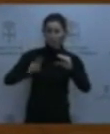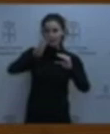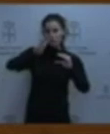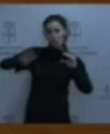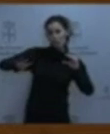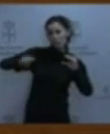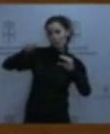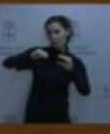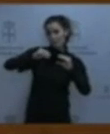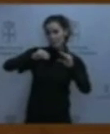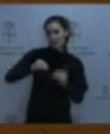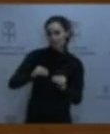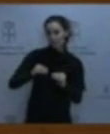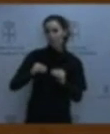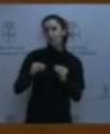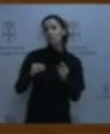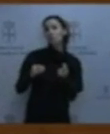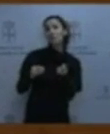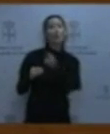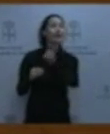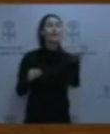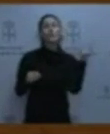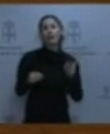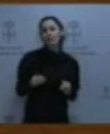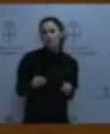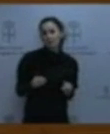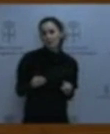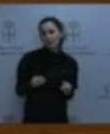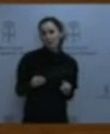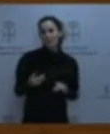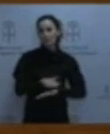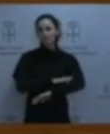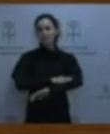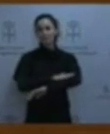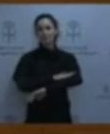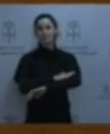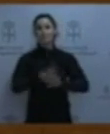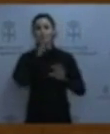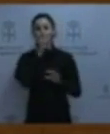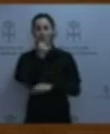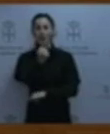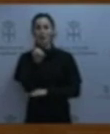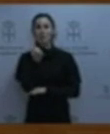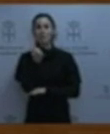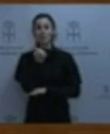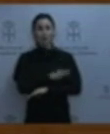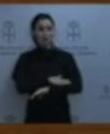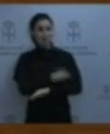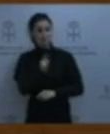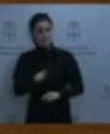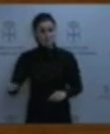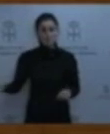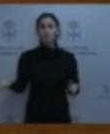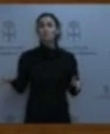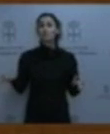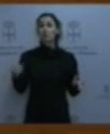4 veces menos salario de lo que cada uno de ustedes, señorías del Gobierno, del partido que apoya al Gobierno, cobran cada mes, o cada